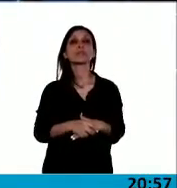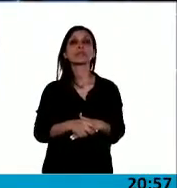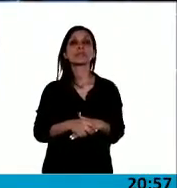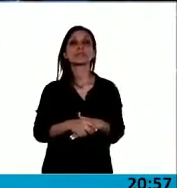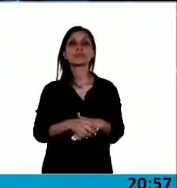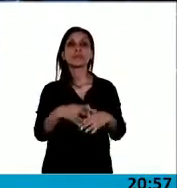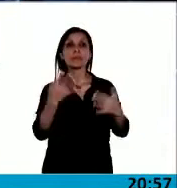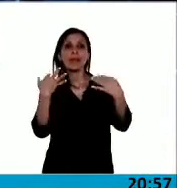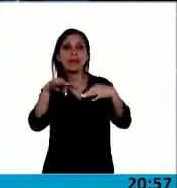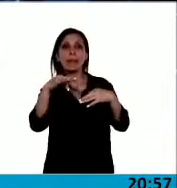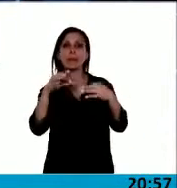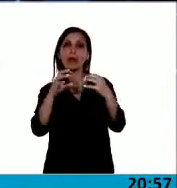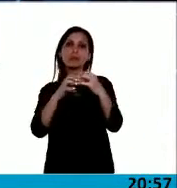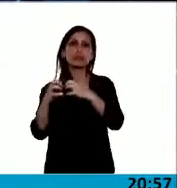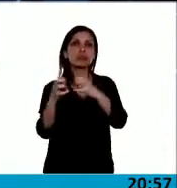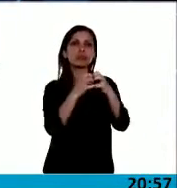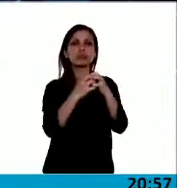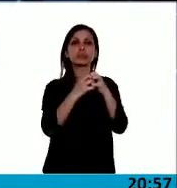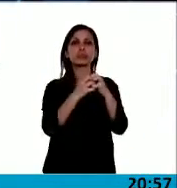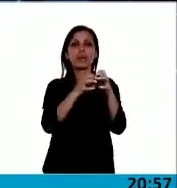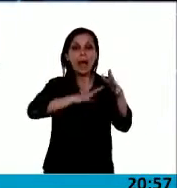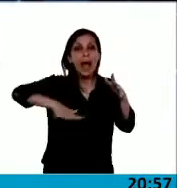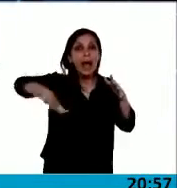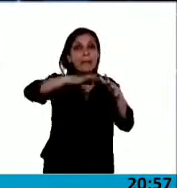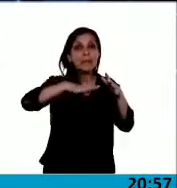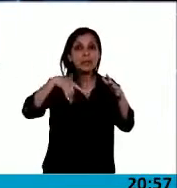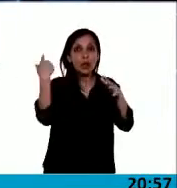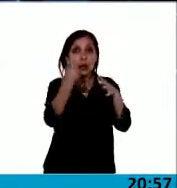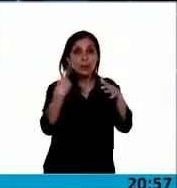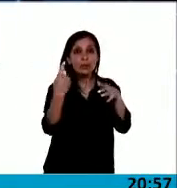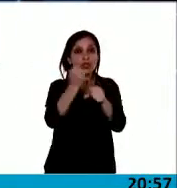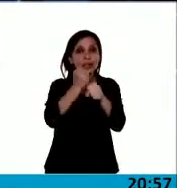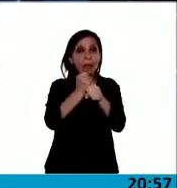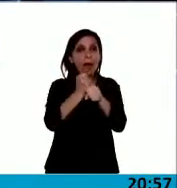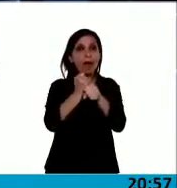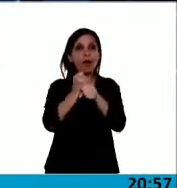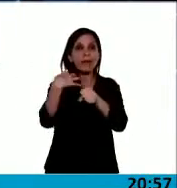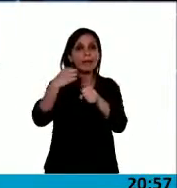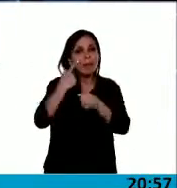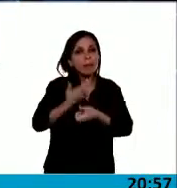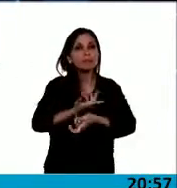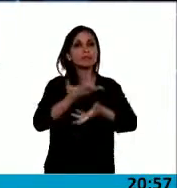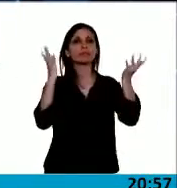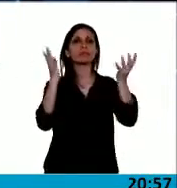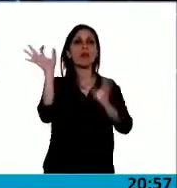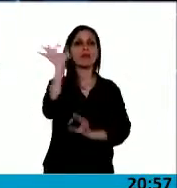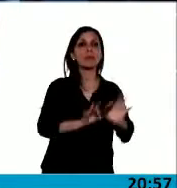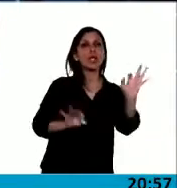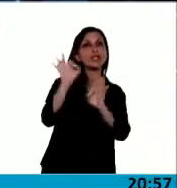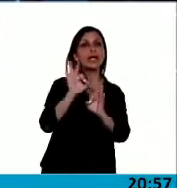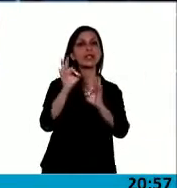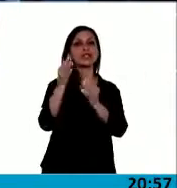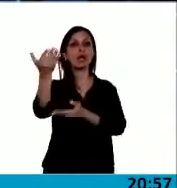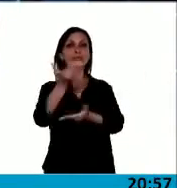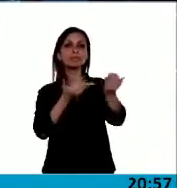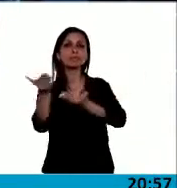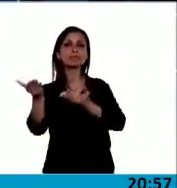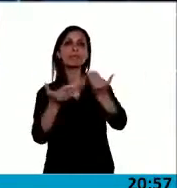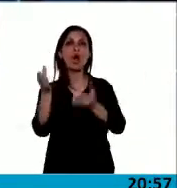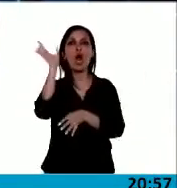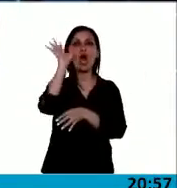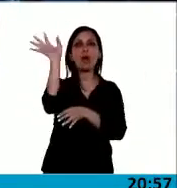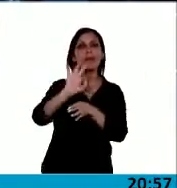deliberativo, un ámbito esencialmente en donde se plantean posiciones, proyectos, hay intercambio de